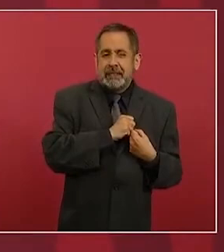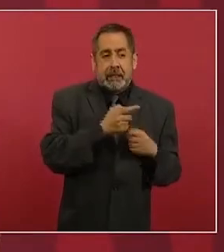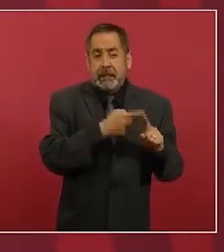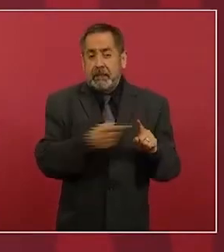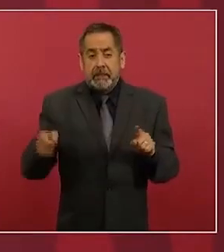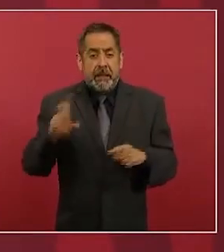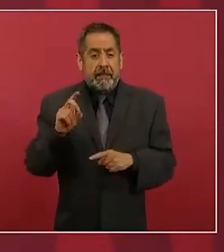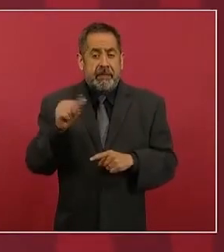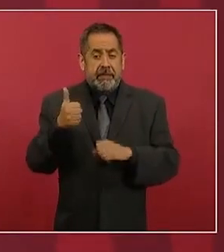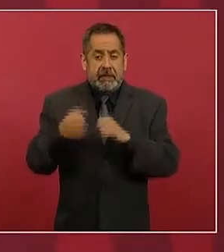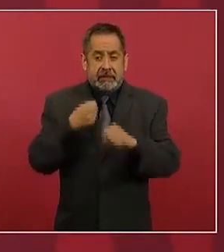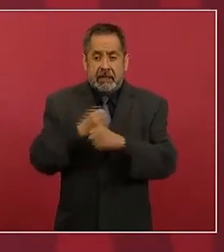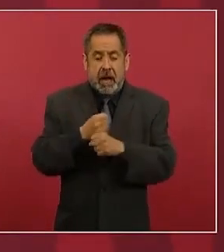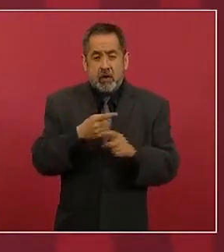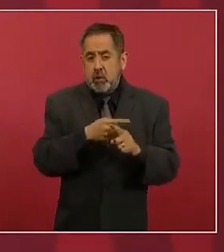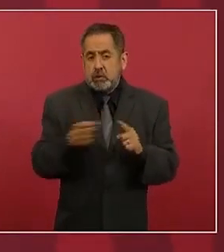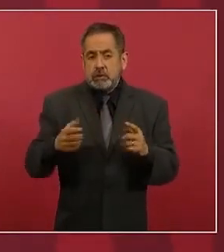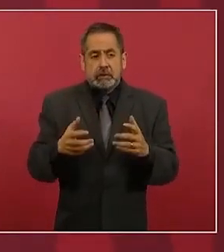Y